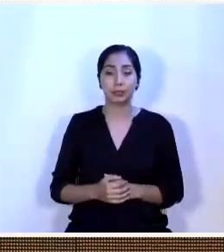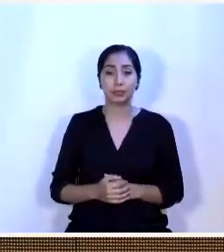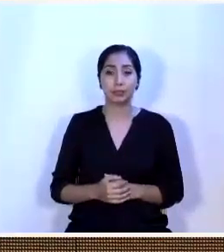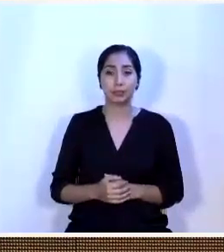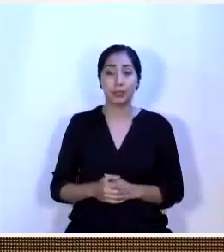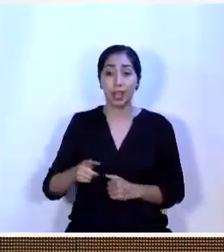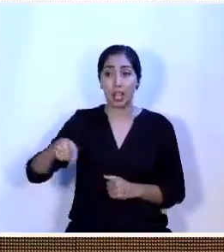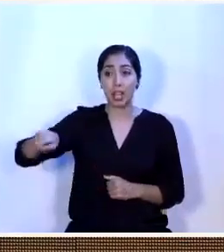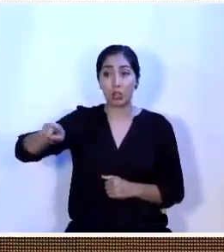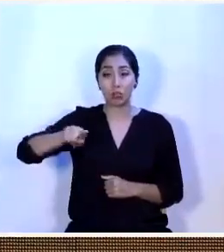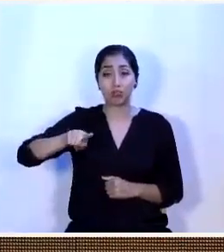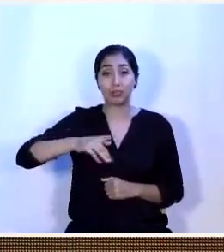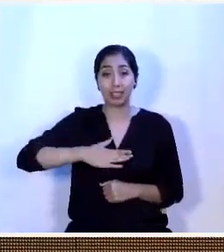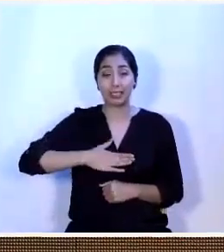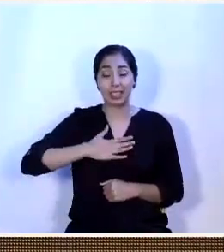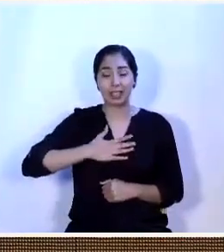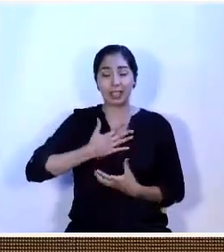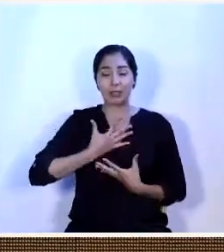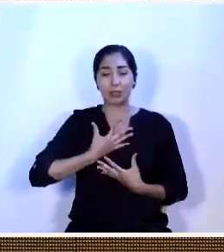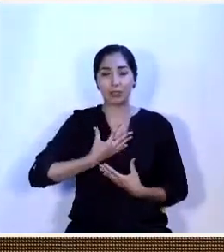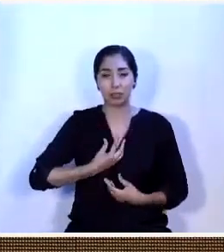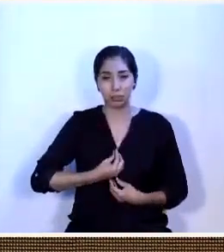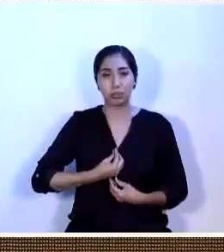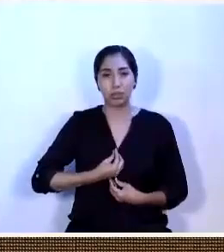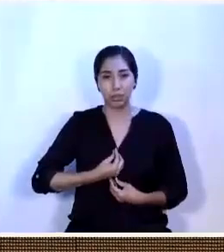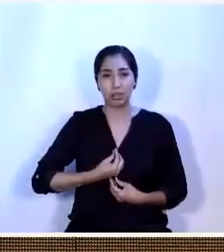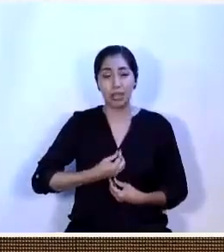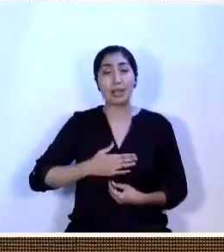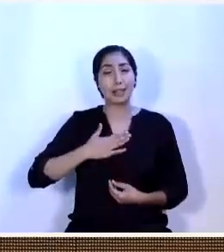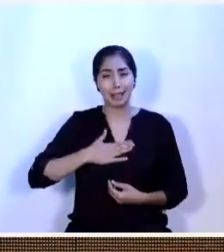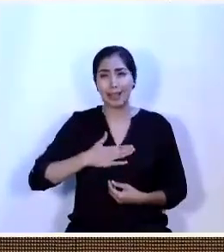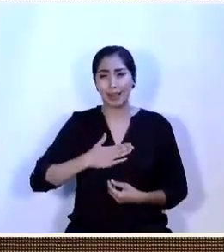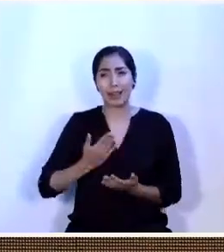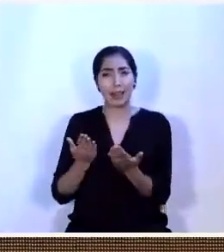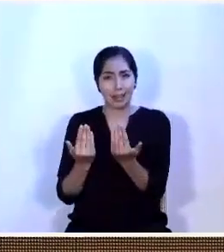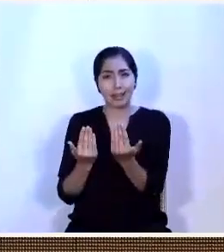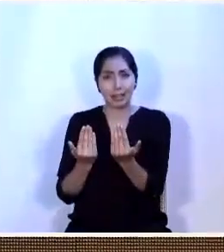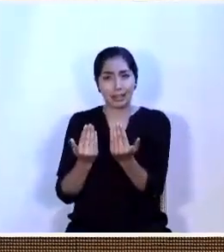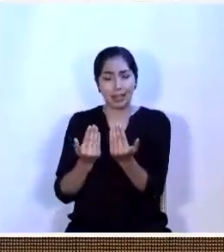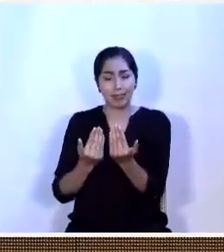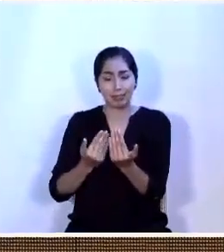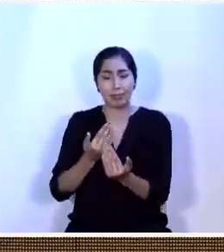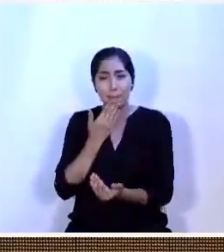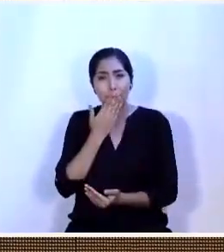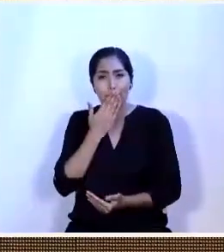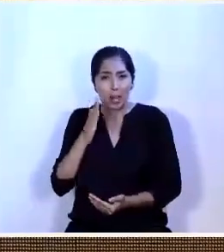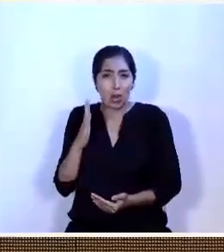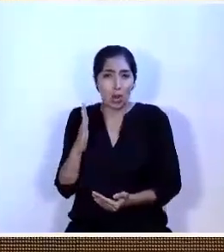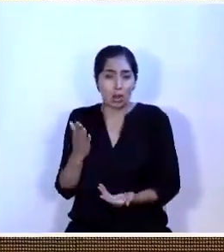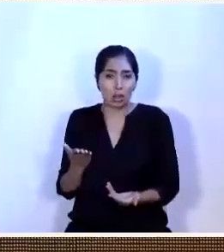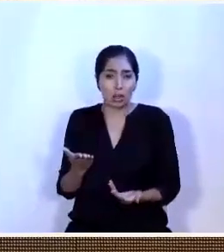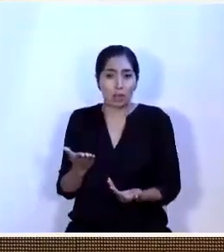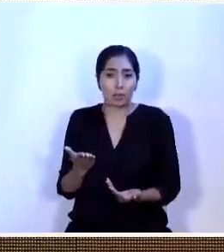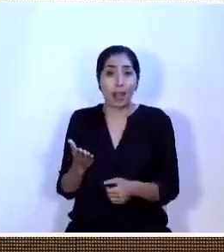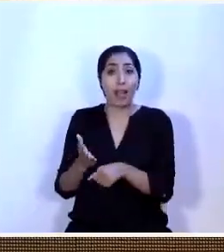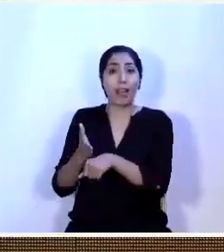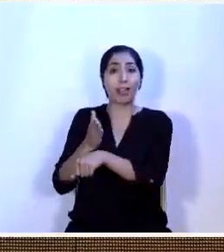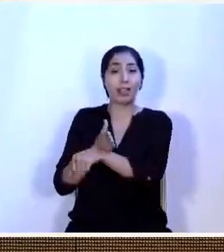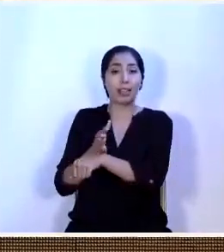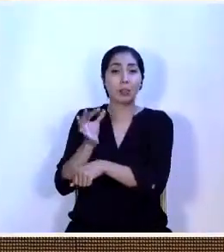que sienten frustración, que quieren y se merecen estar mejor. Decía Jimena Rincón, la presidenta del Senado,